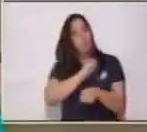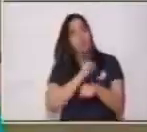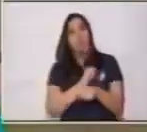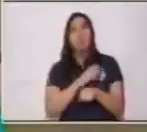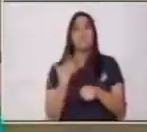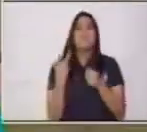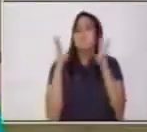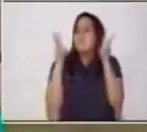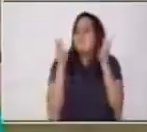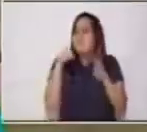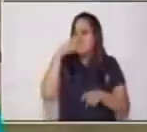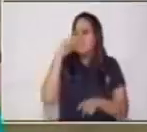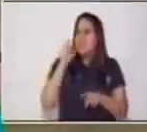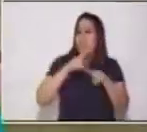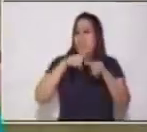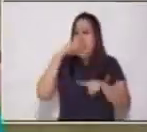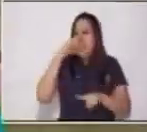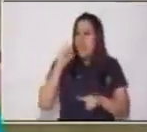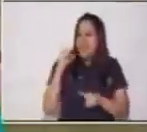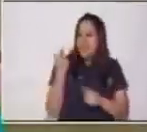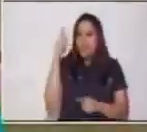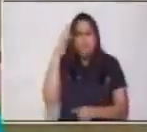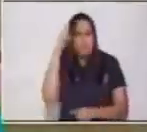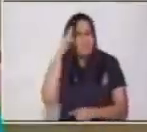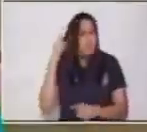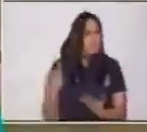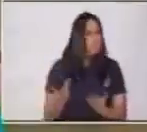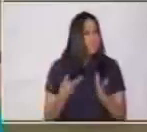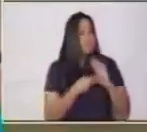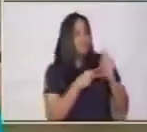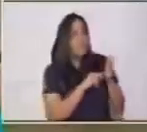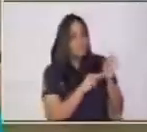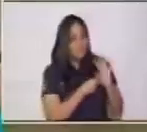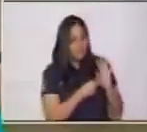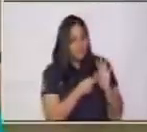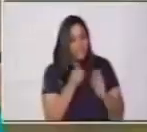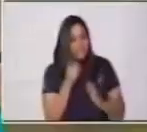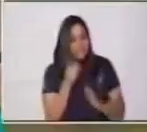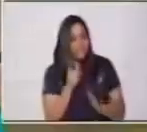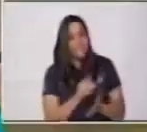el texto. ¿Te recuerdas qué es el texto?